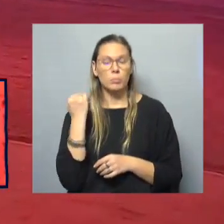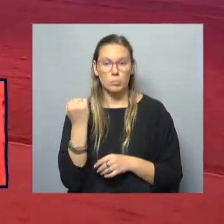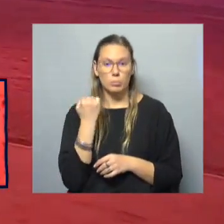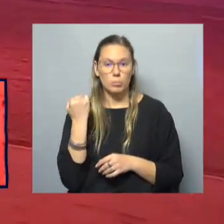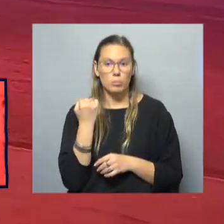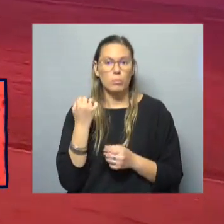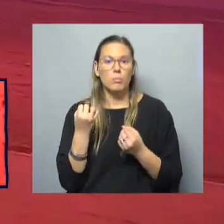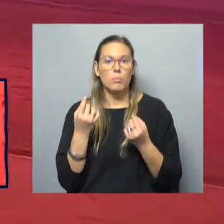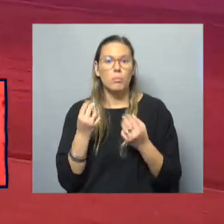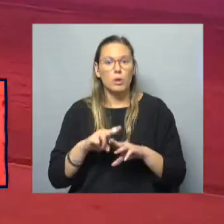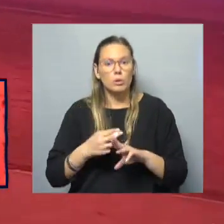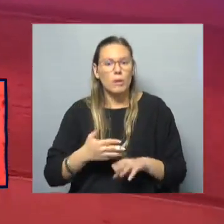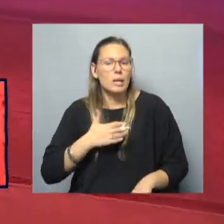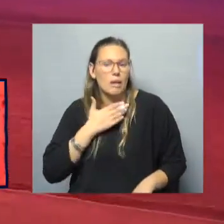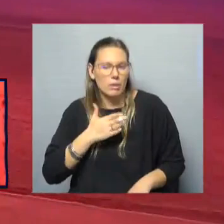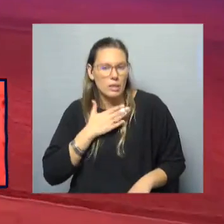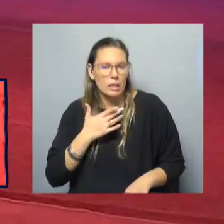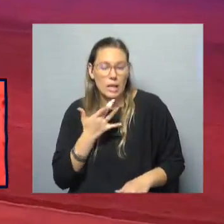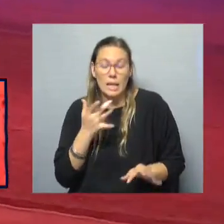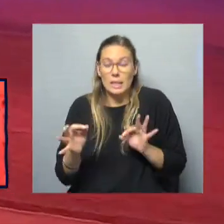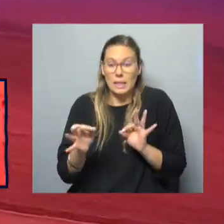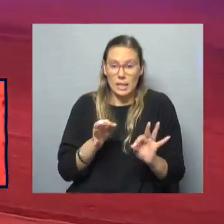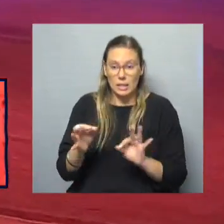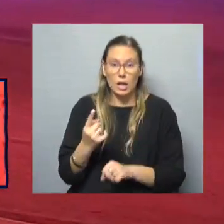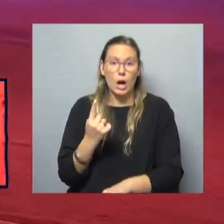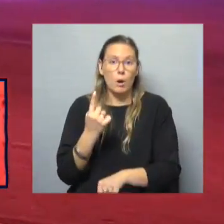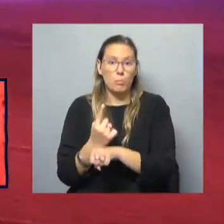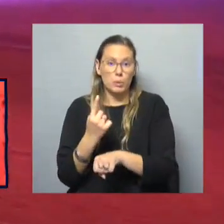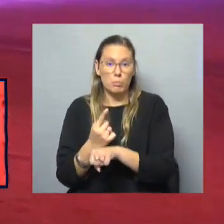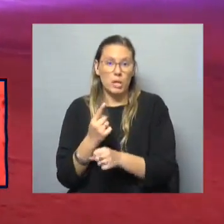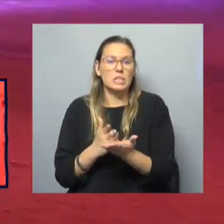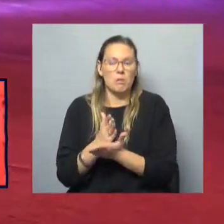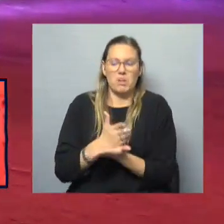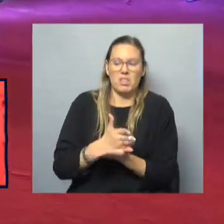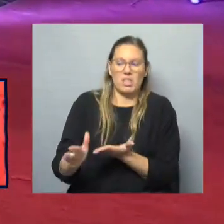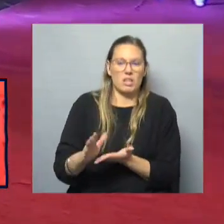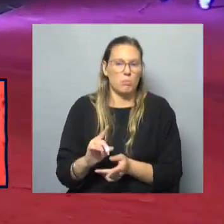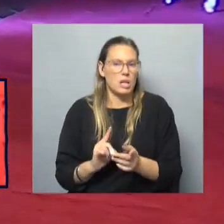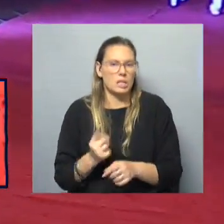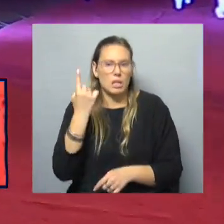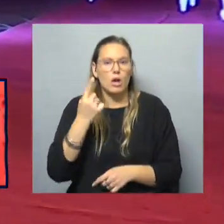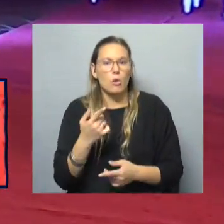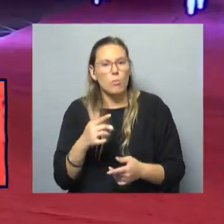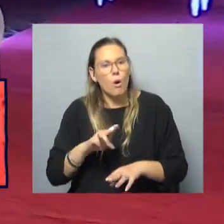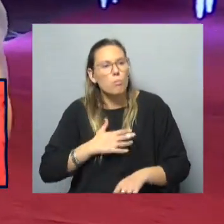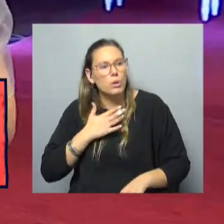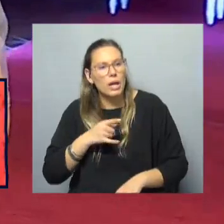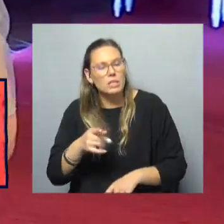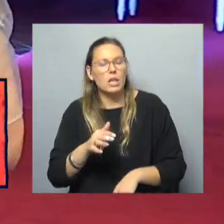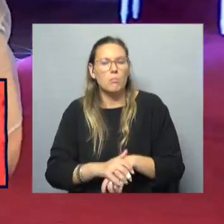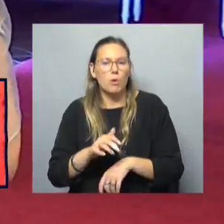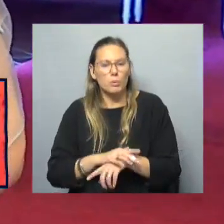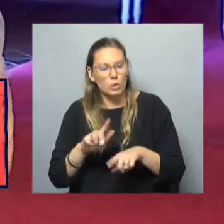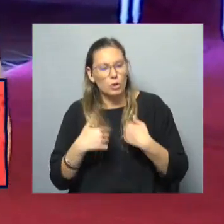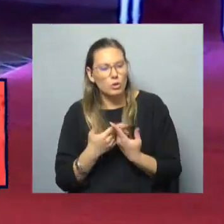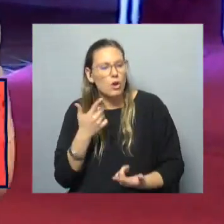porque es como reivindicar desde la estética, que es el primer lugar que nos discriminan siempre, como reivindicar ese momento para hacerlo nuestro